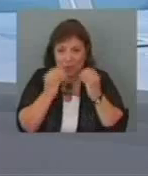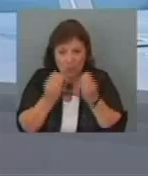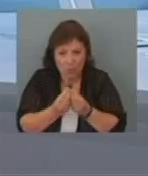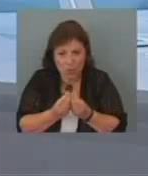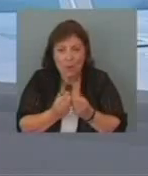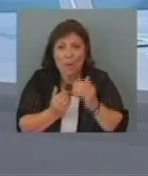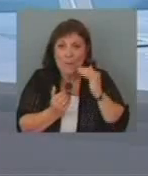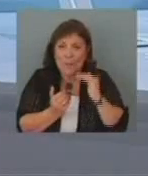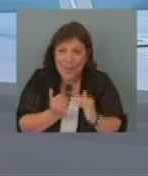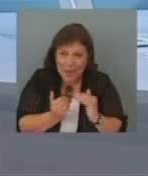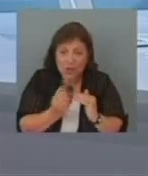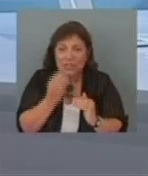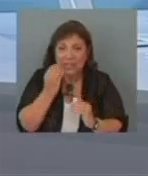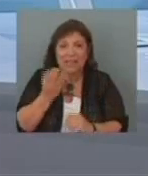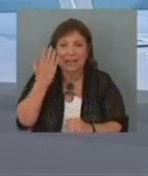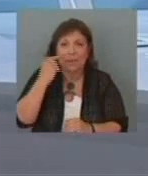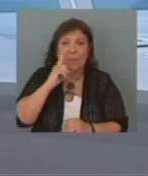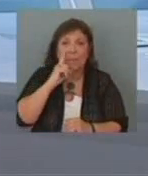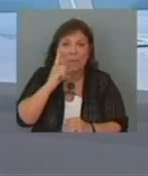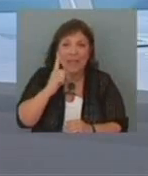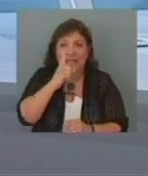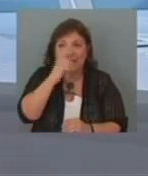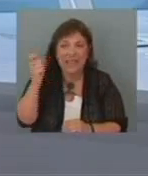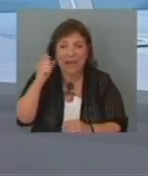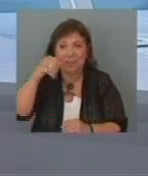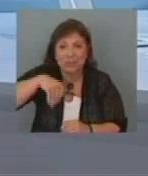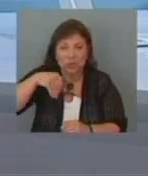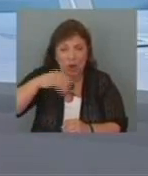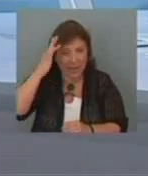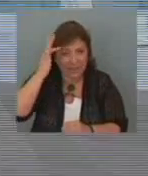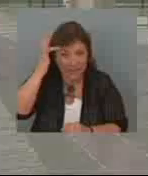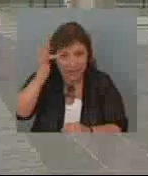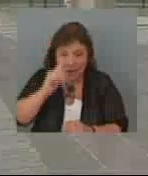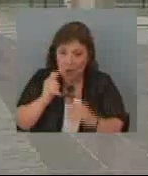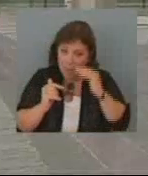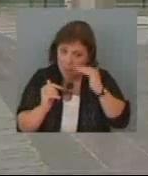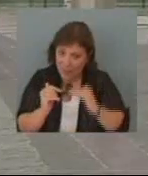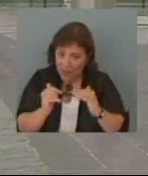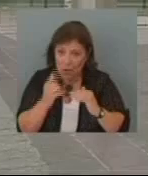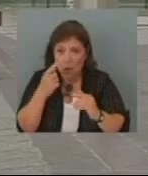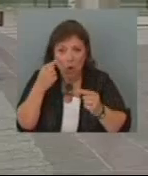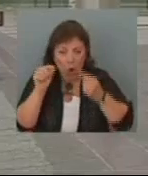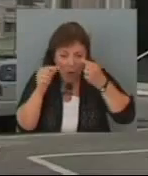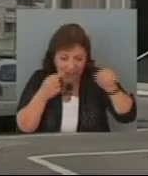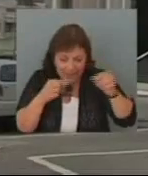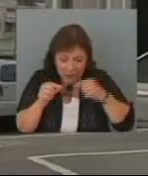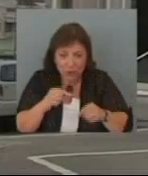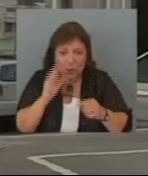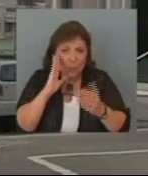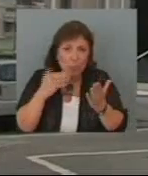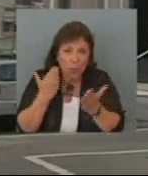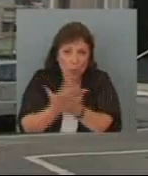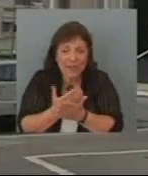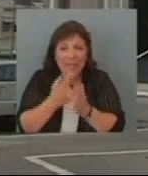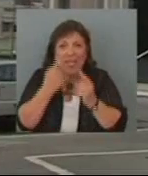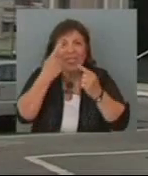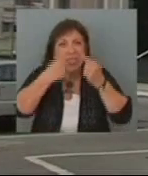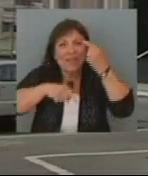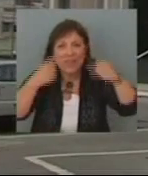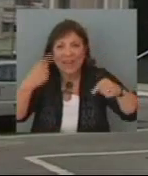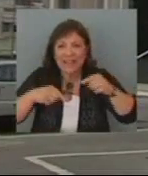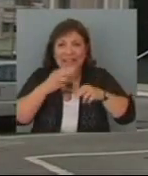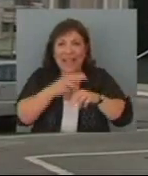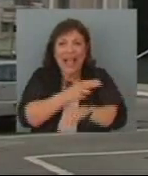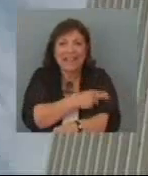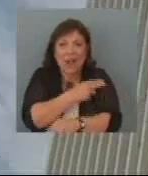sensiblemente menor a los 1.100 millones que se habían proyectado. Las correcciones propuestas para las distintas categorías